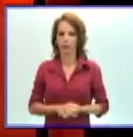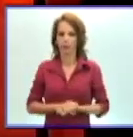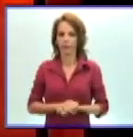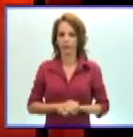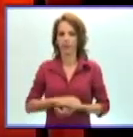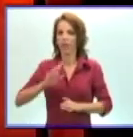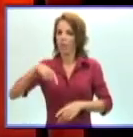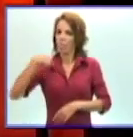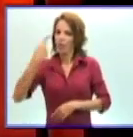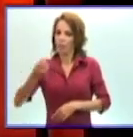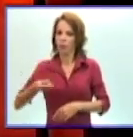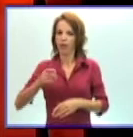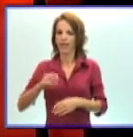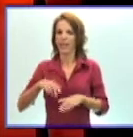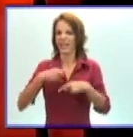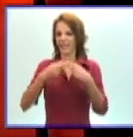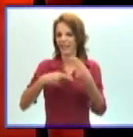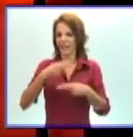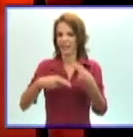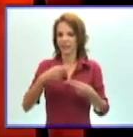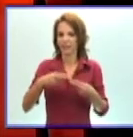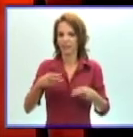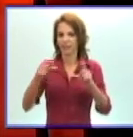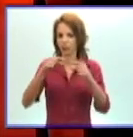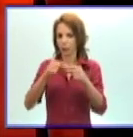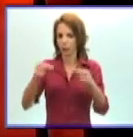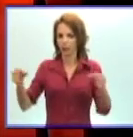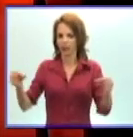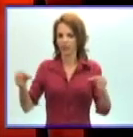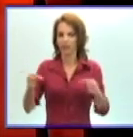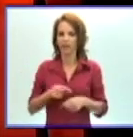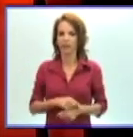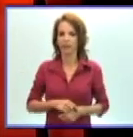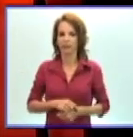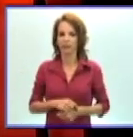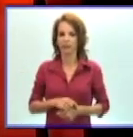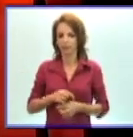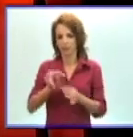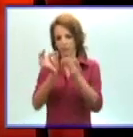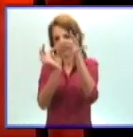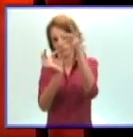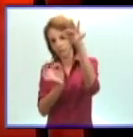regla y medí el grosor de todas, es decir, de las 60 hojas.